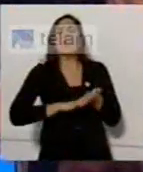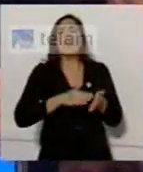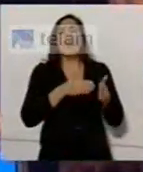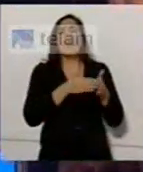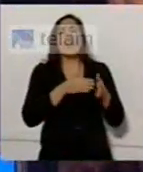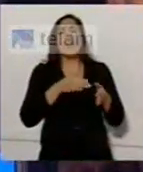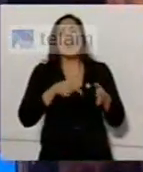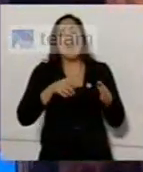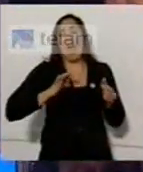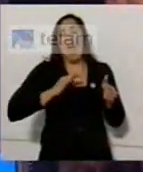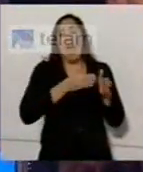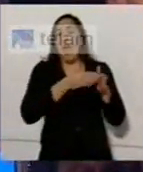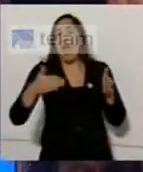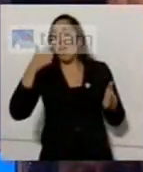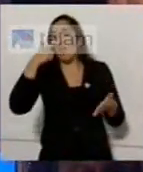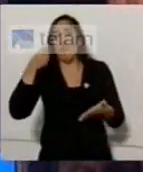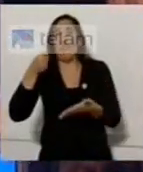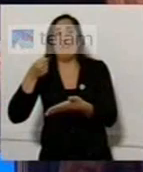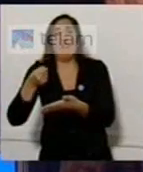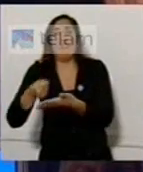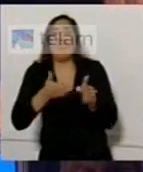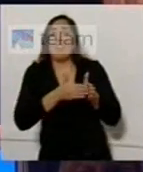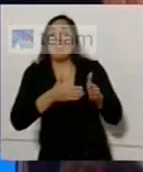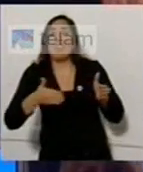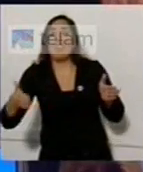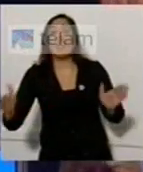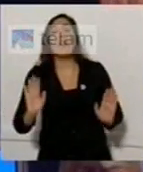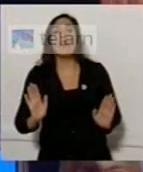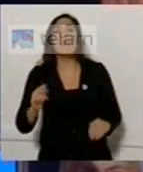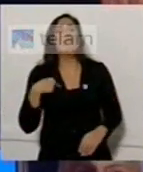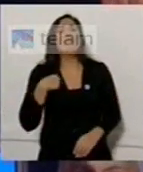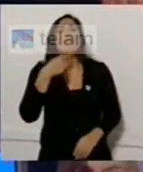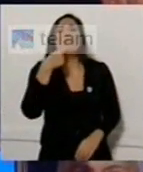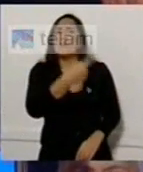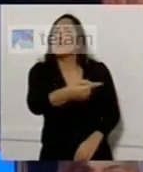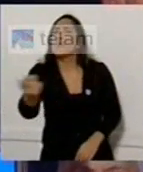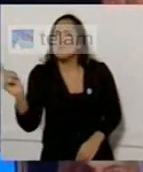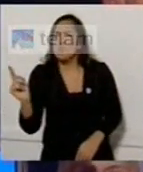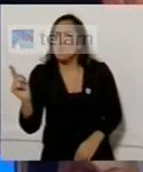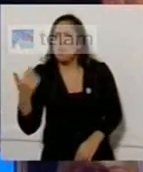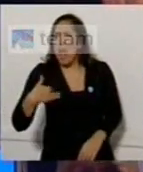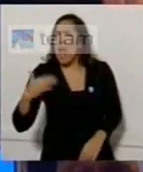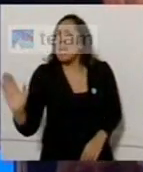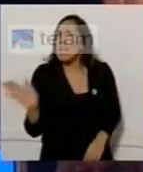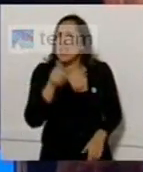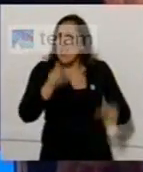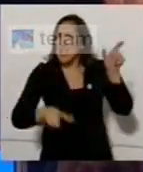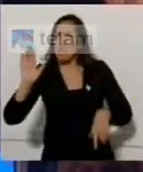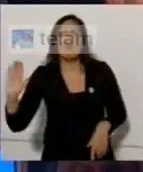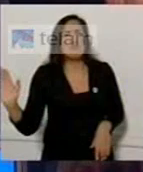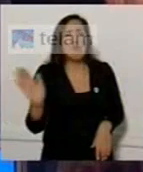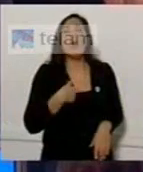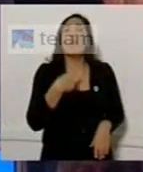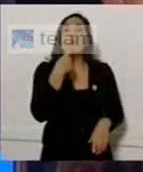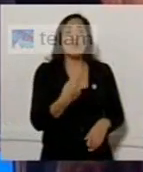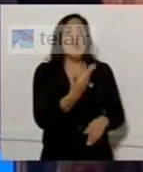Y yo me pregunto, y le pregunto a todos los argentinos, ¿el cambio de un gobierno